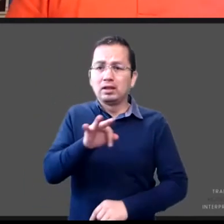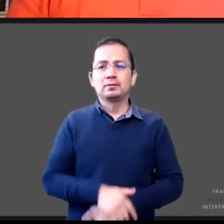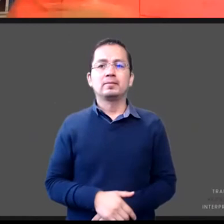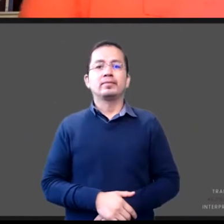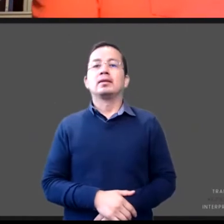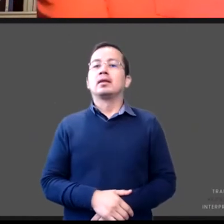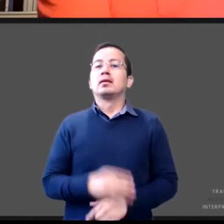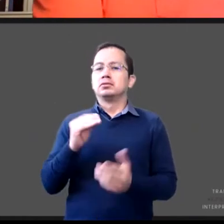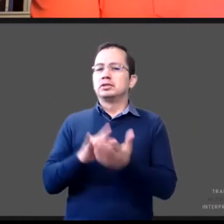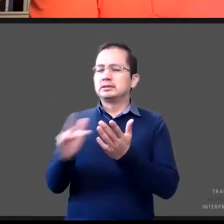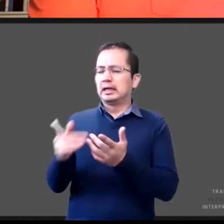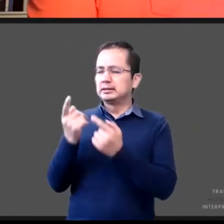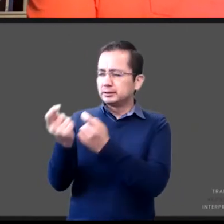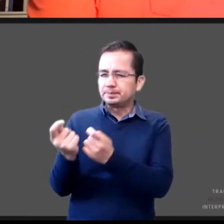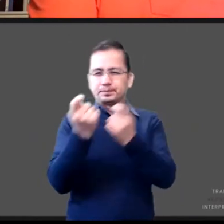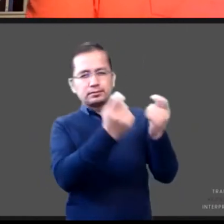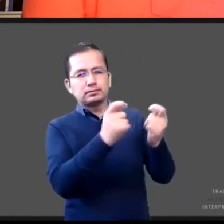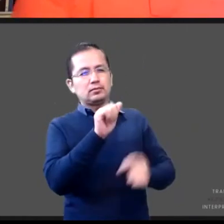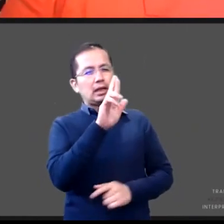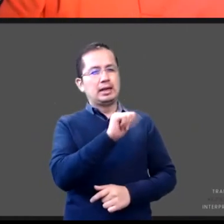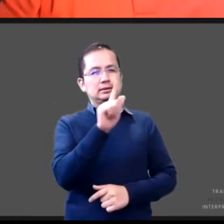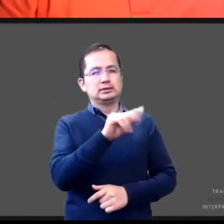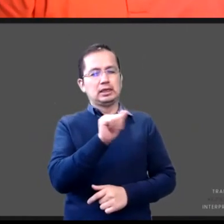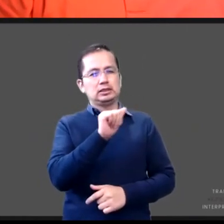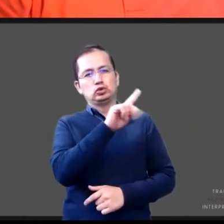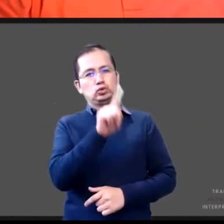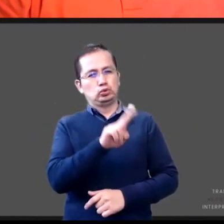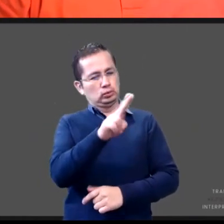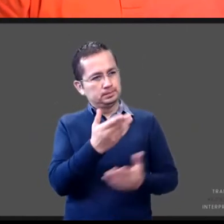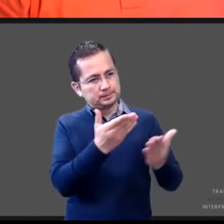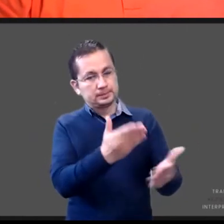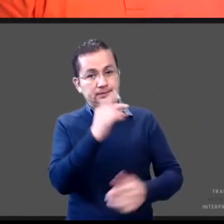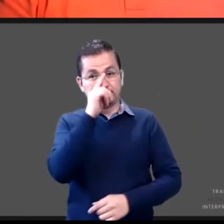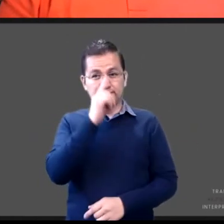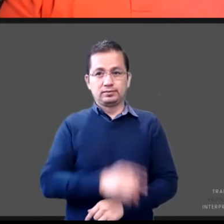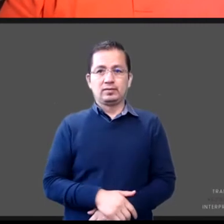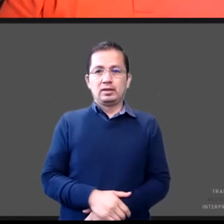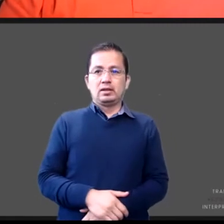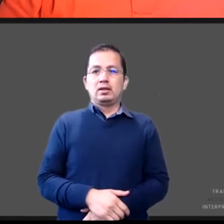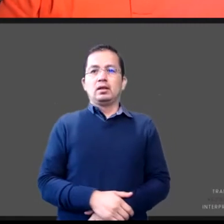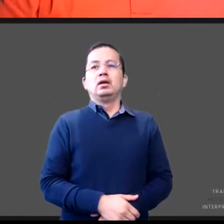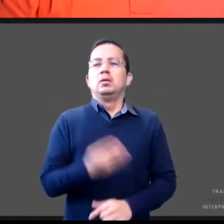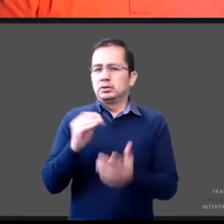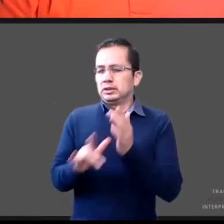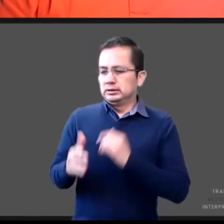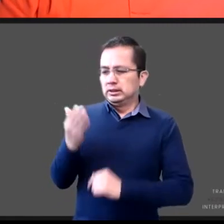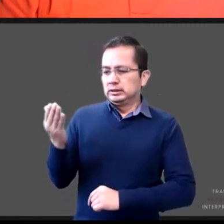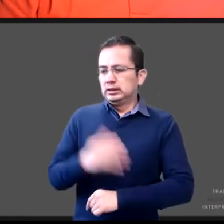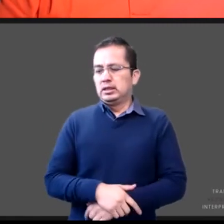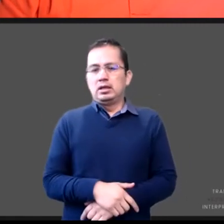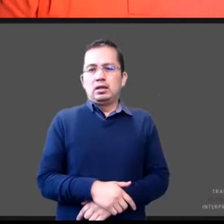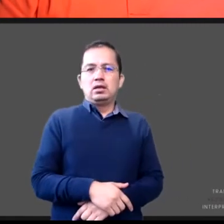Muchísimas gracias, Ricardo. Bueno, pues yo creo que hay como dos acciones, ¿no? que tocan.